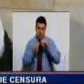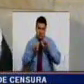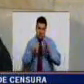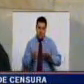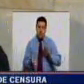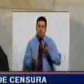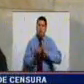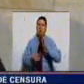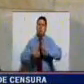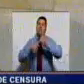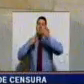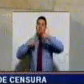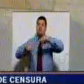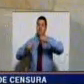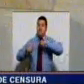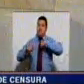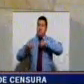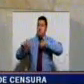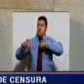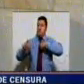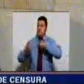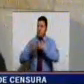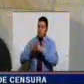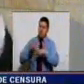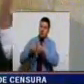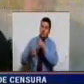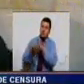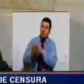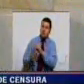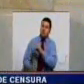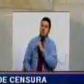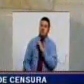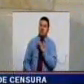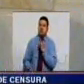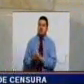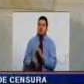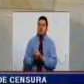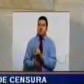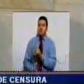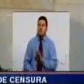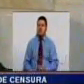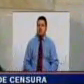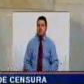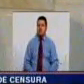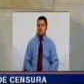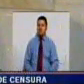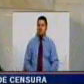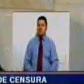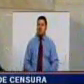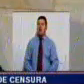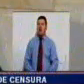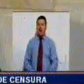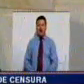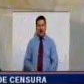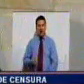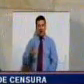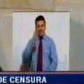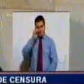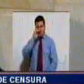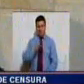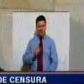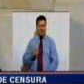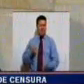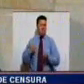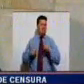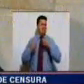tengan que venderle al mismo precio de la acción el resto de las acciones. ¿Qué es lo que ya empezó a suceder? EPM ya tomó la decisión